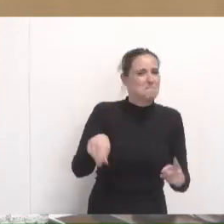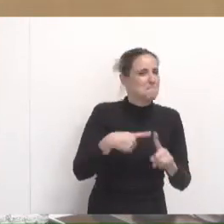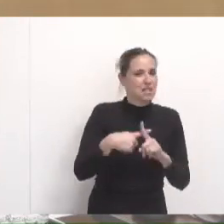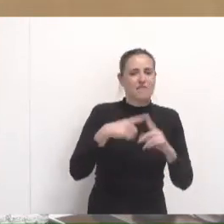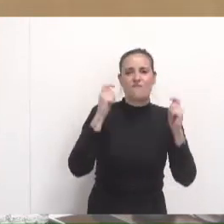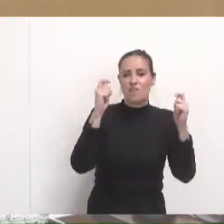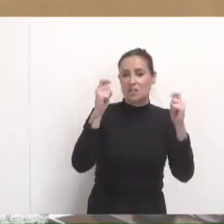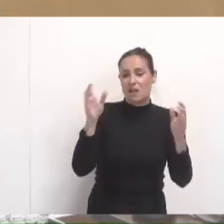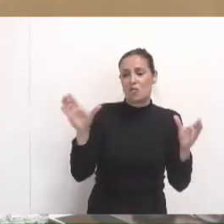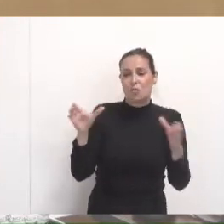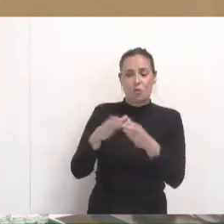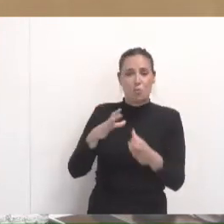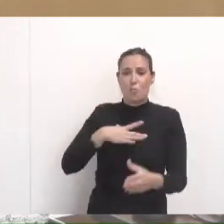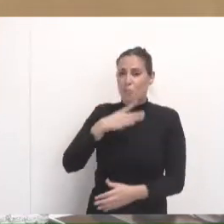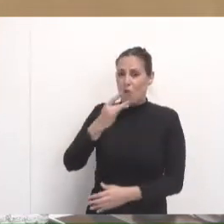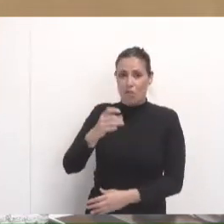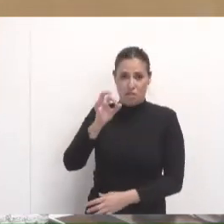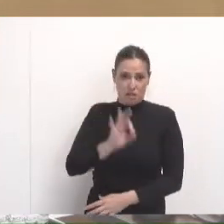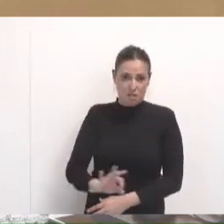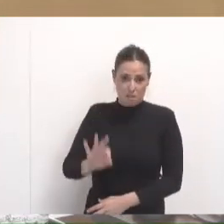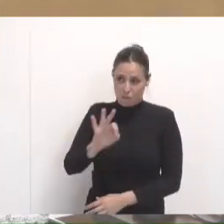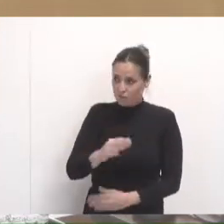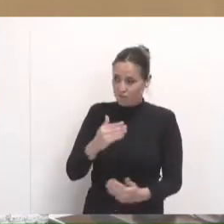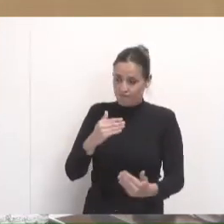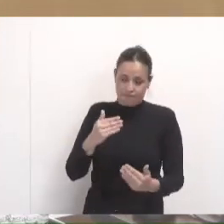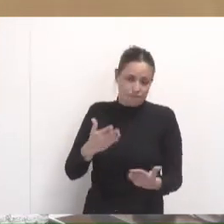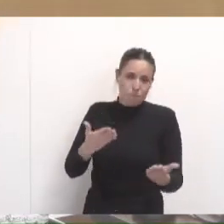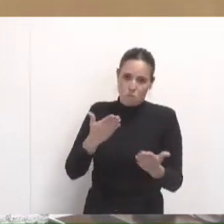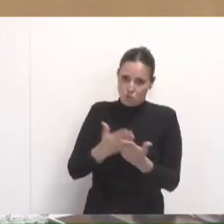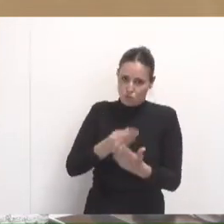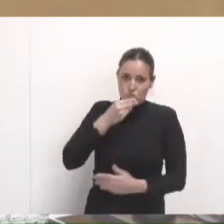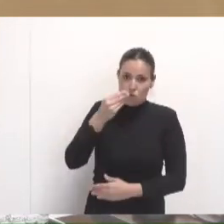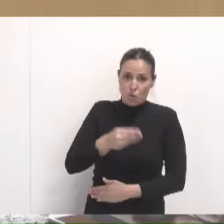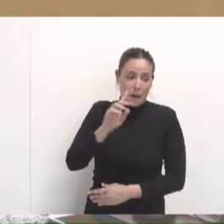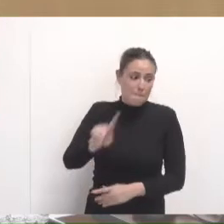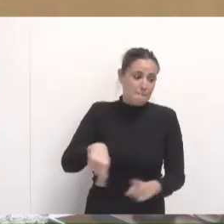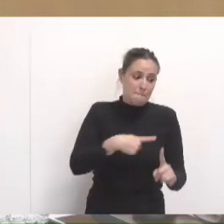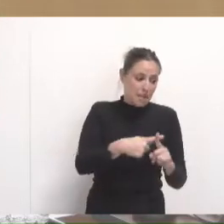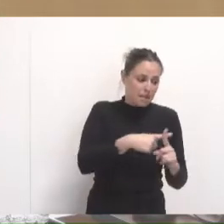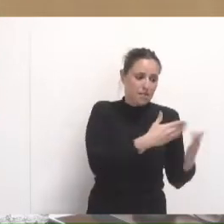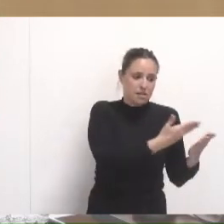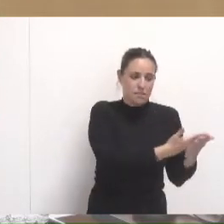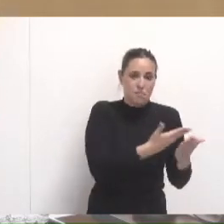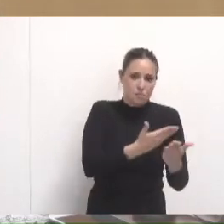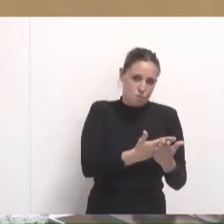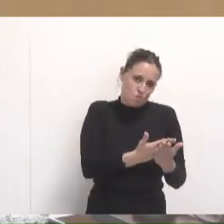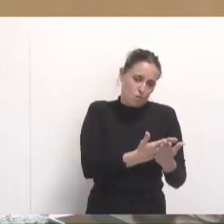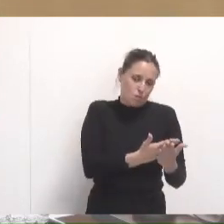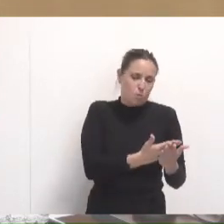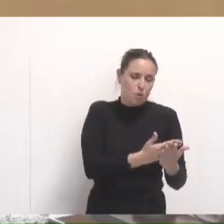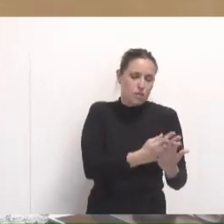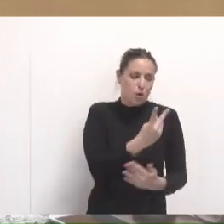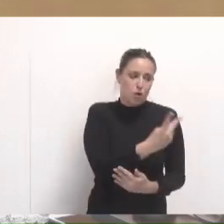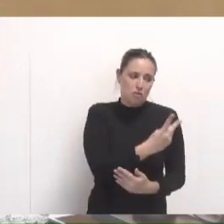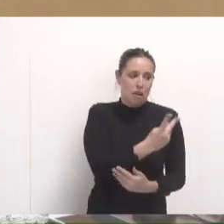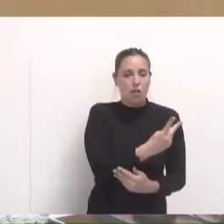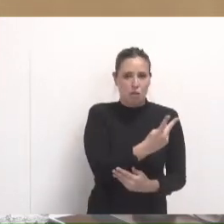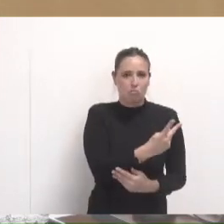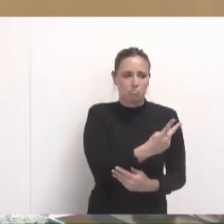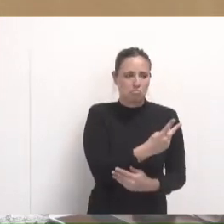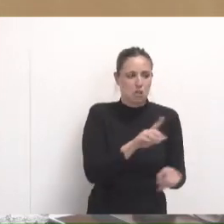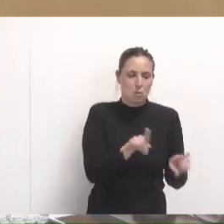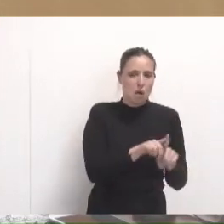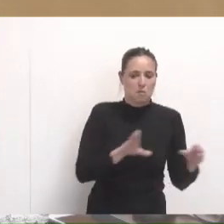planteado. Y en la lectura pues, se veían que eran dos iniciativas que se complementaban perfectamente. Qué bueno y que hemos podido